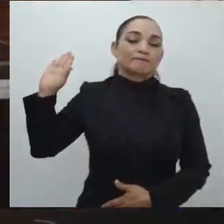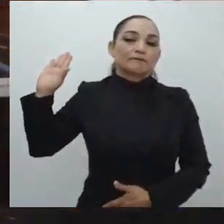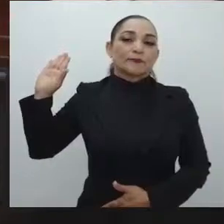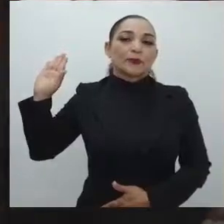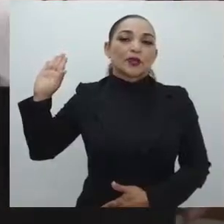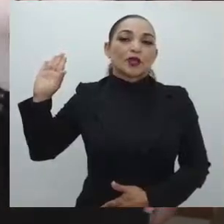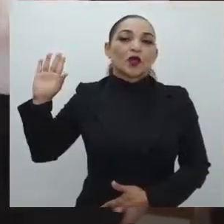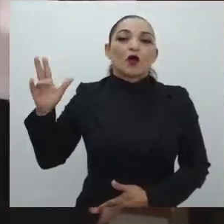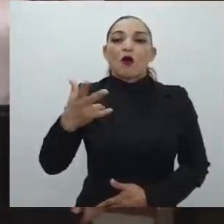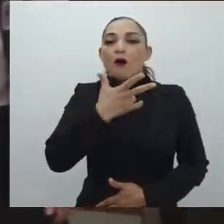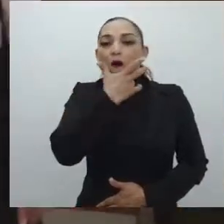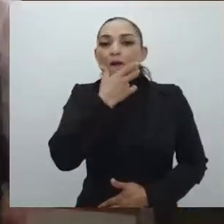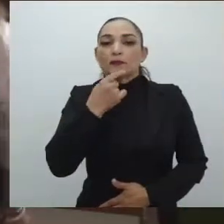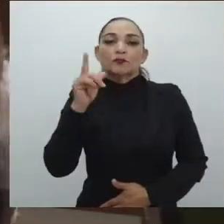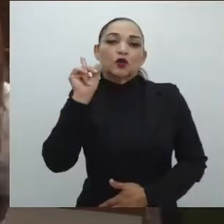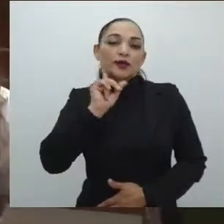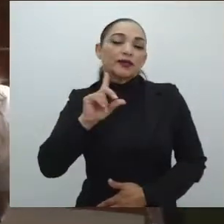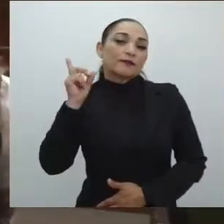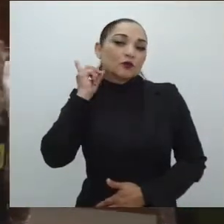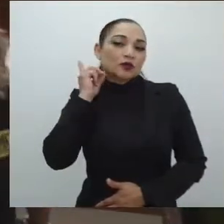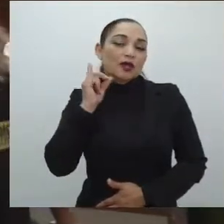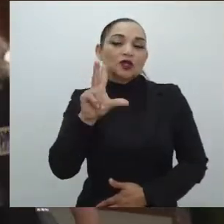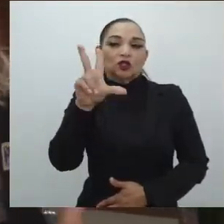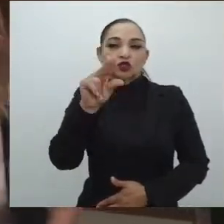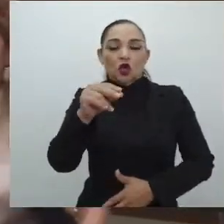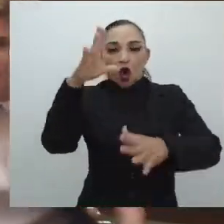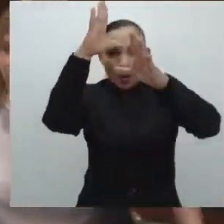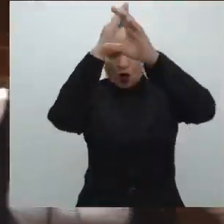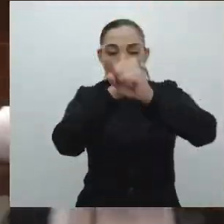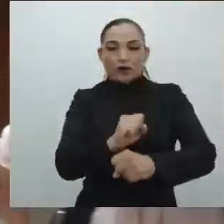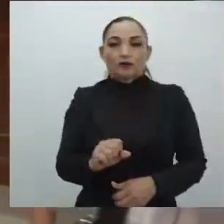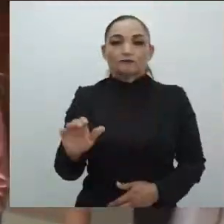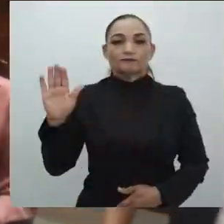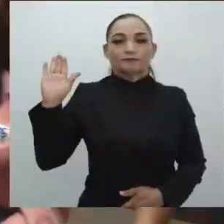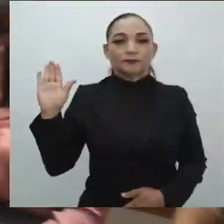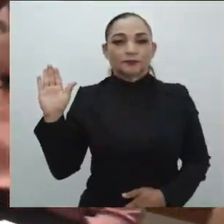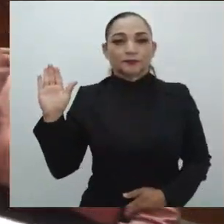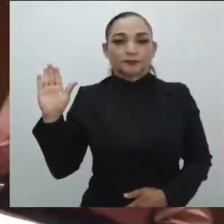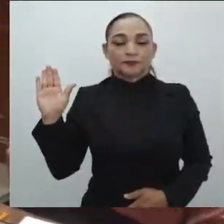Los que estén por la negativa, sírvanse a manifestarlo.